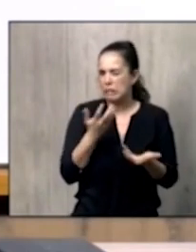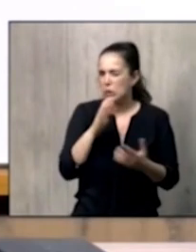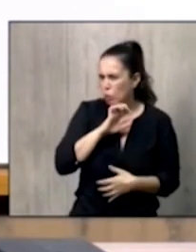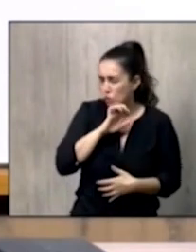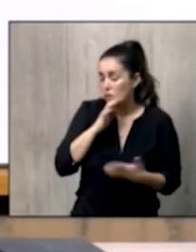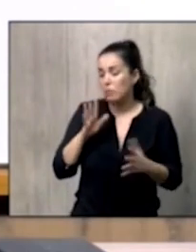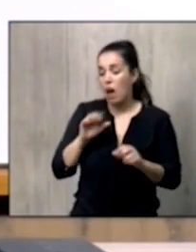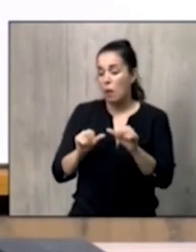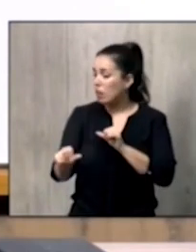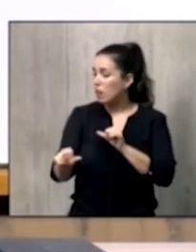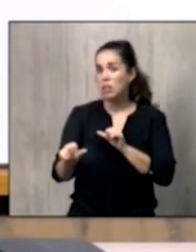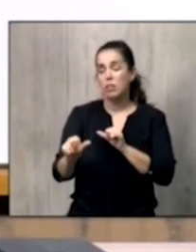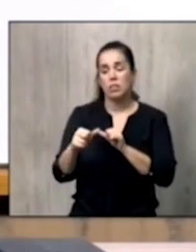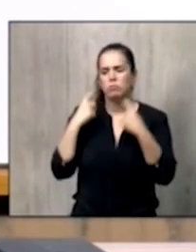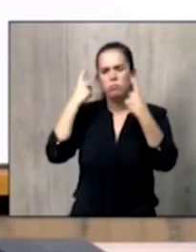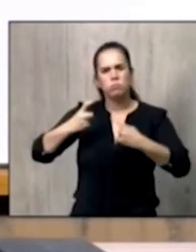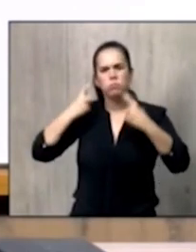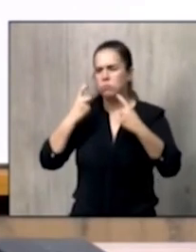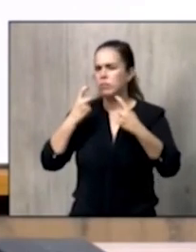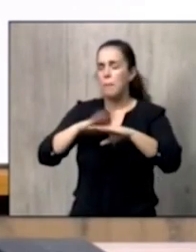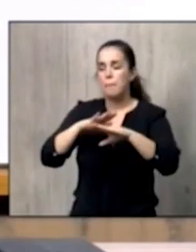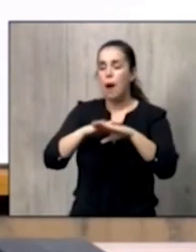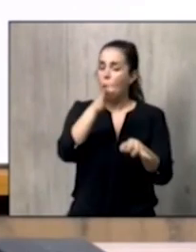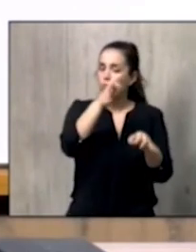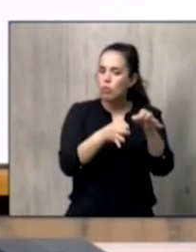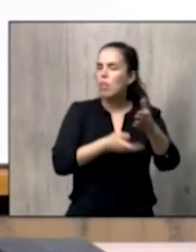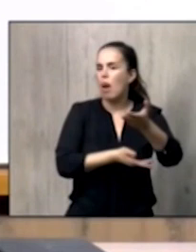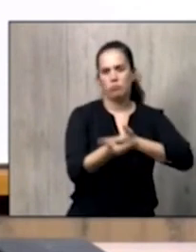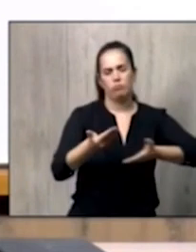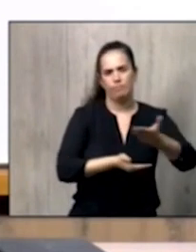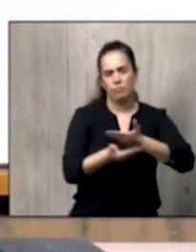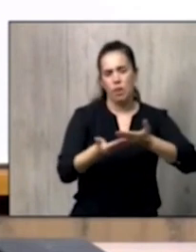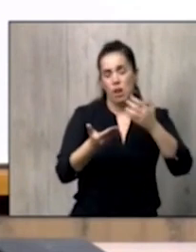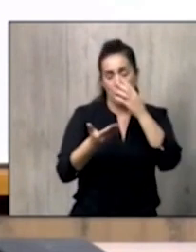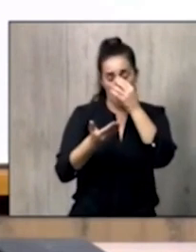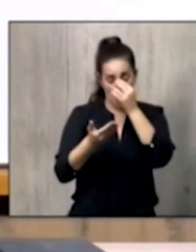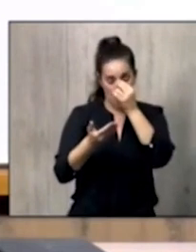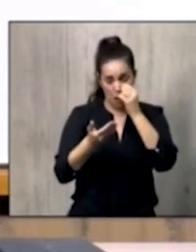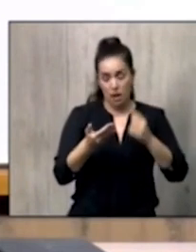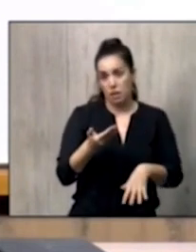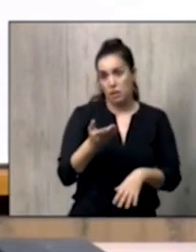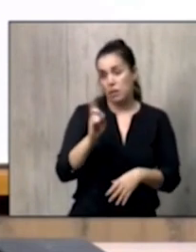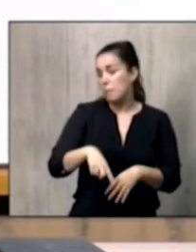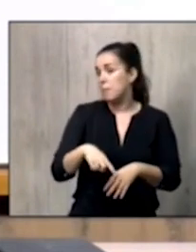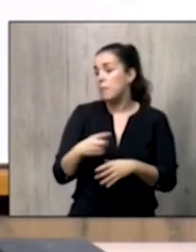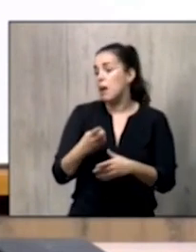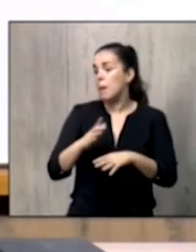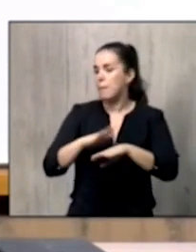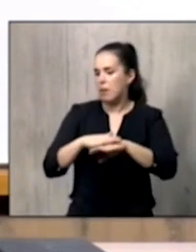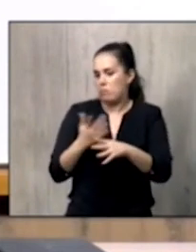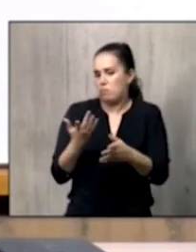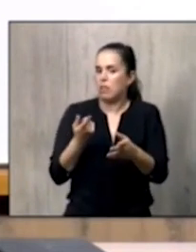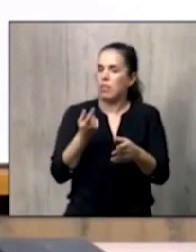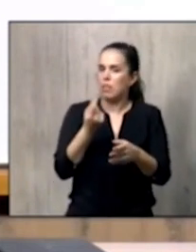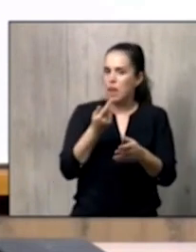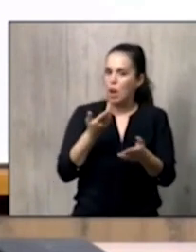esforzado por cooperar con la justicia y por recuperar el dinero que se pagó a